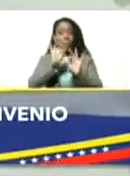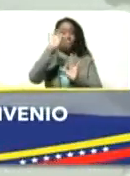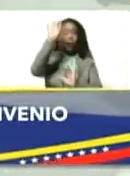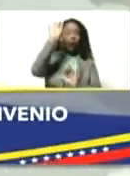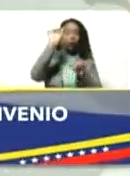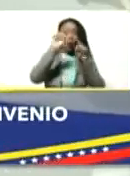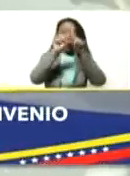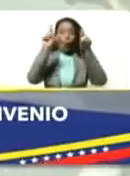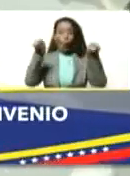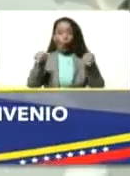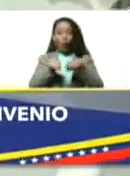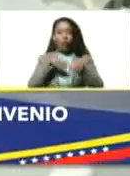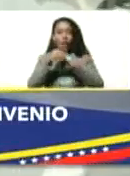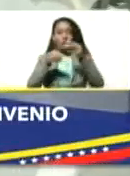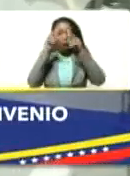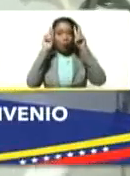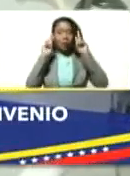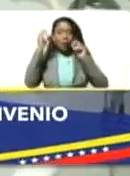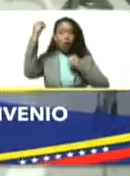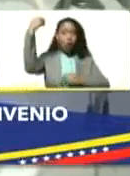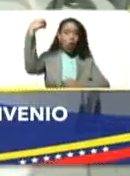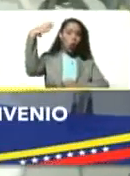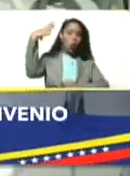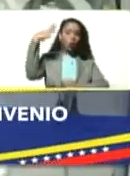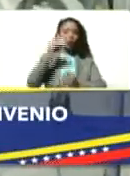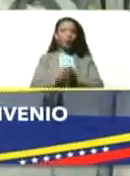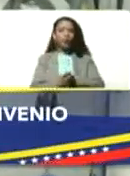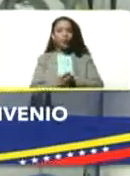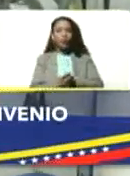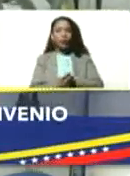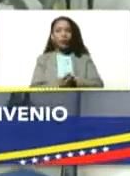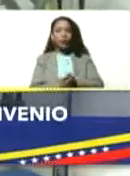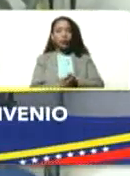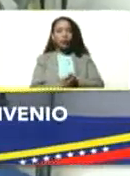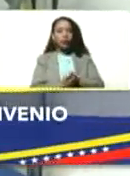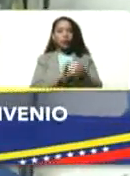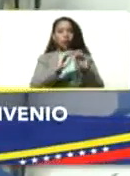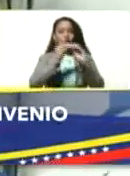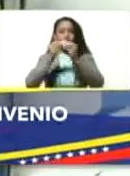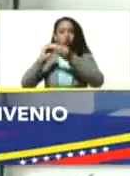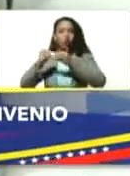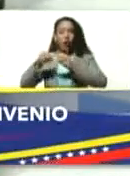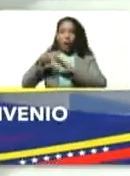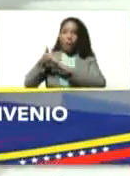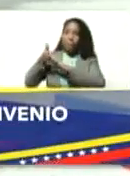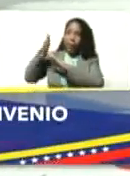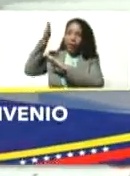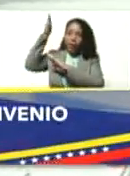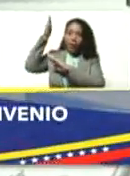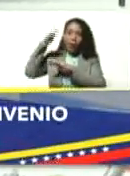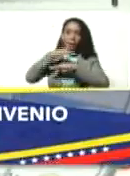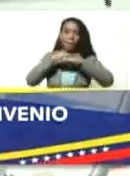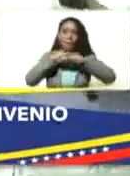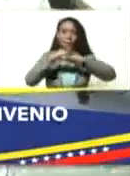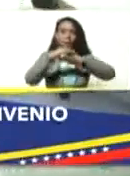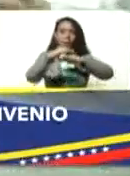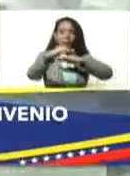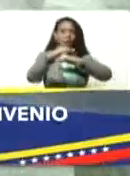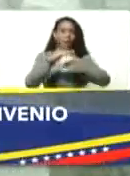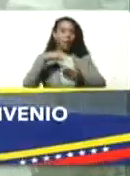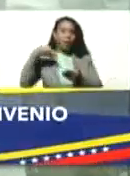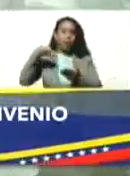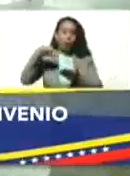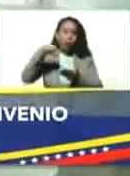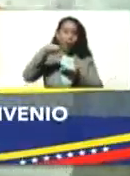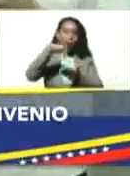hizo la impermeabilización, la iluminación, el recubrimiento de las paredes, el piso, por